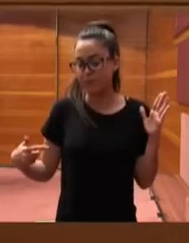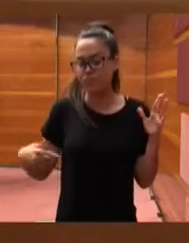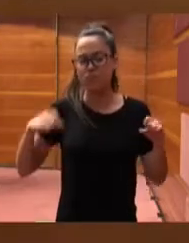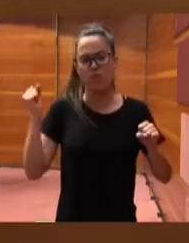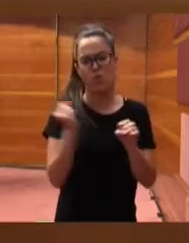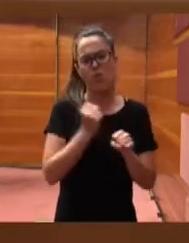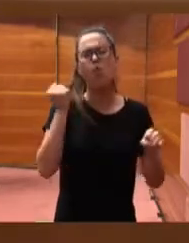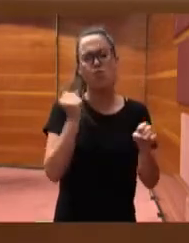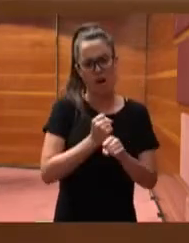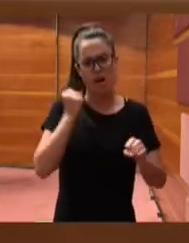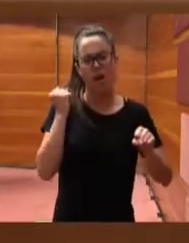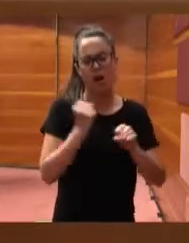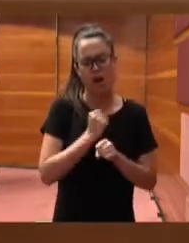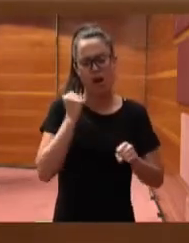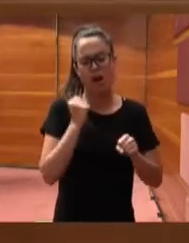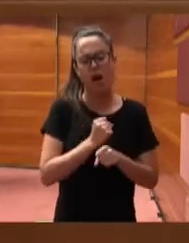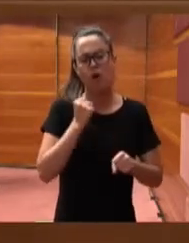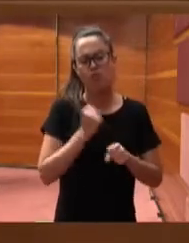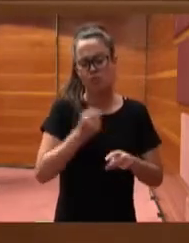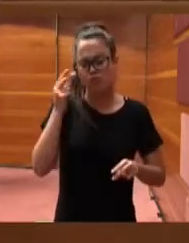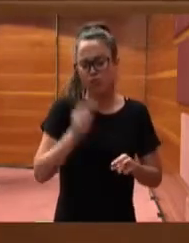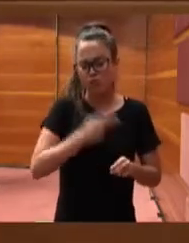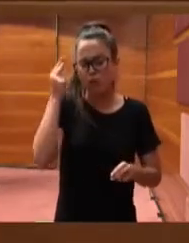currela duro,